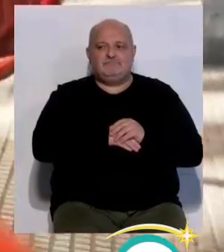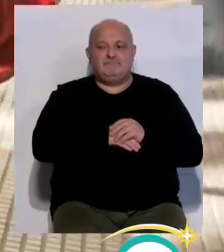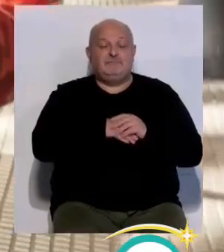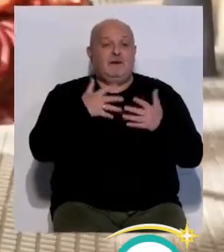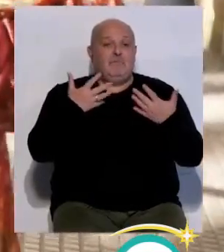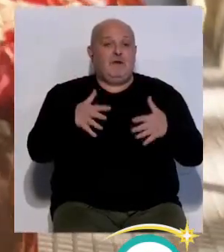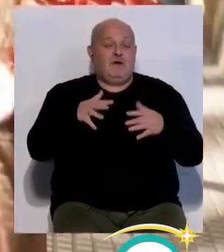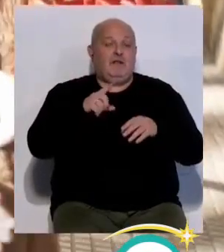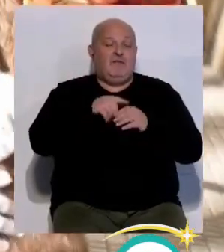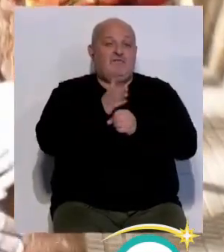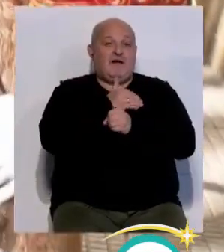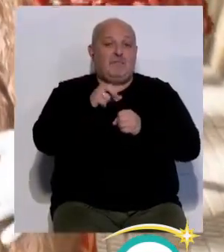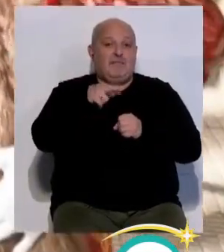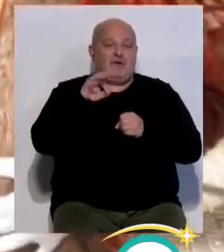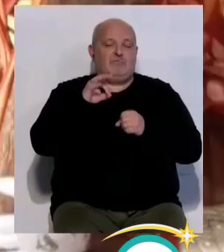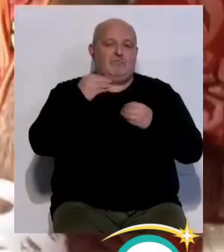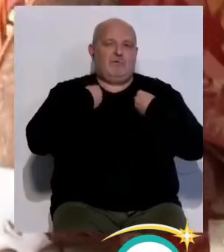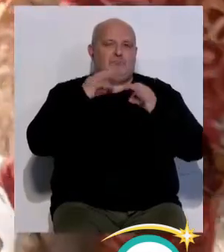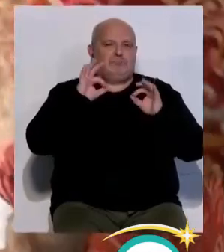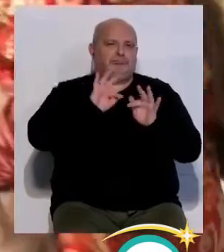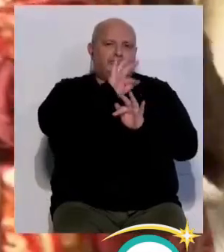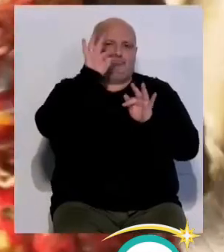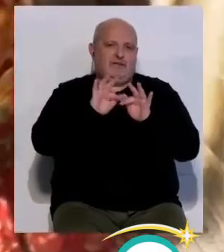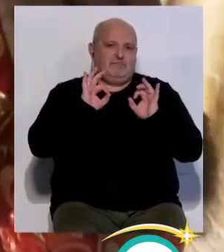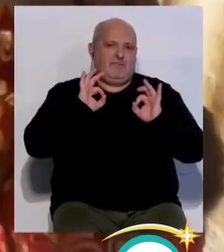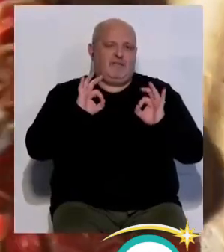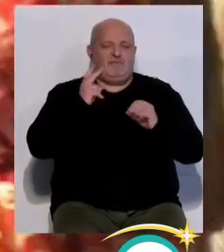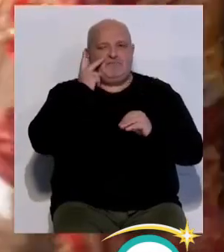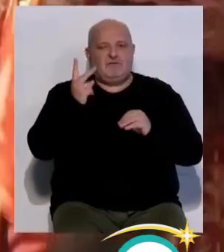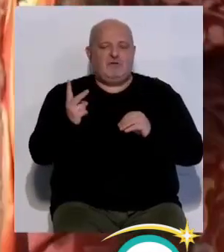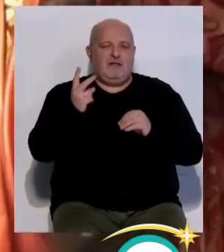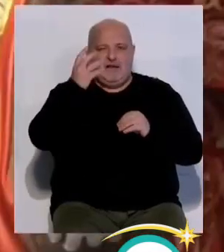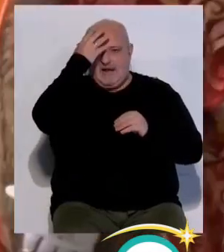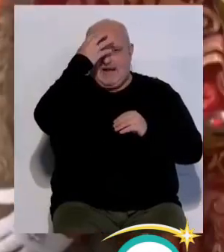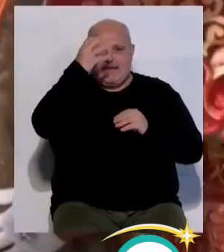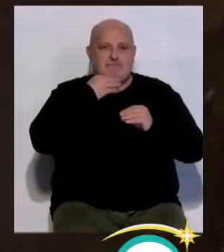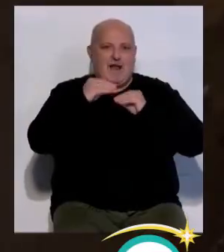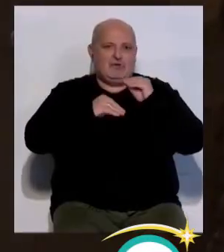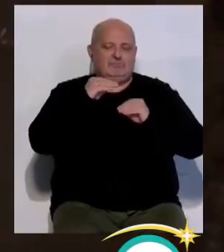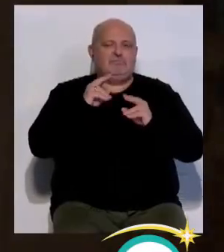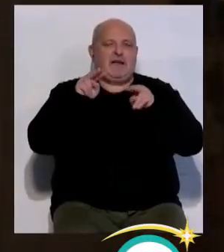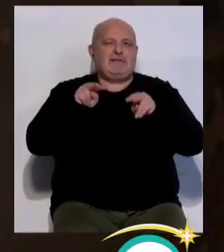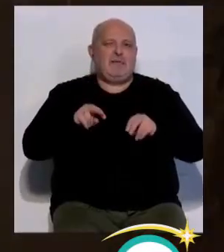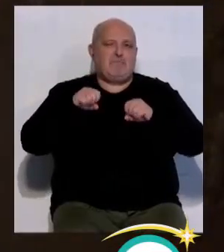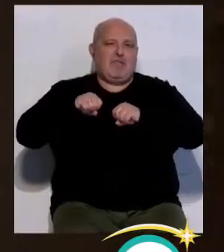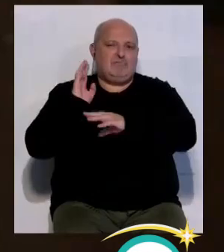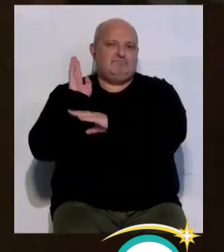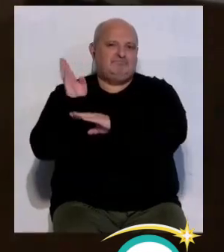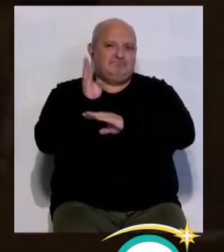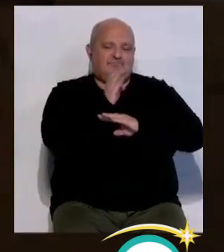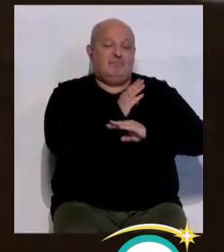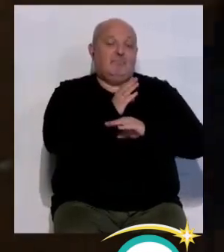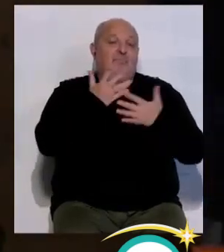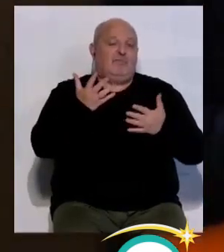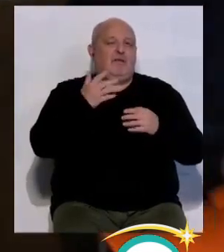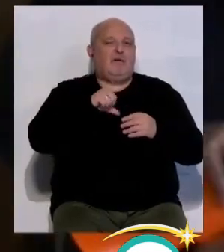Este miércoles el barrio del Mentidero vive una jornada muy especial con la visita de sus majestades de Oriente a varias residencias de ancianos, así